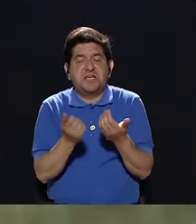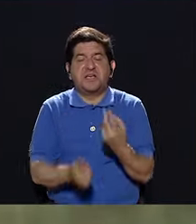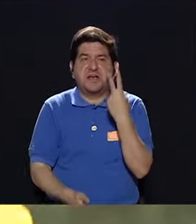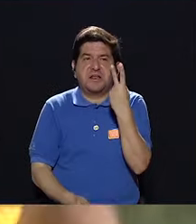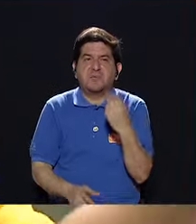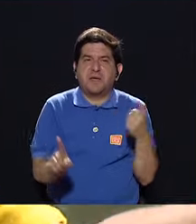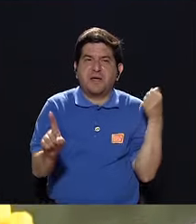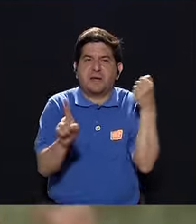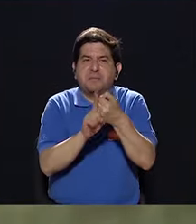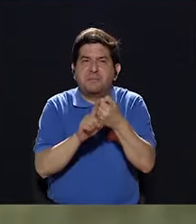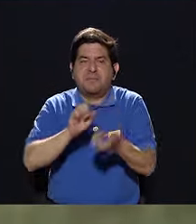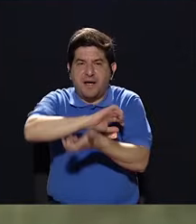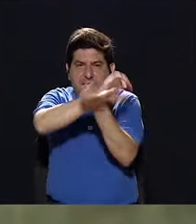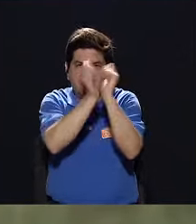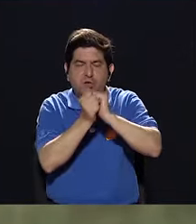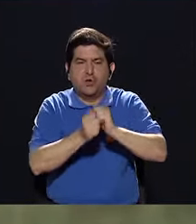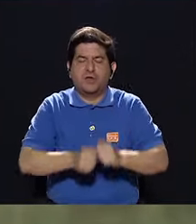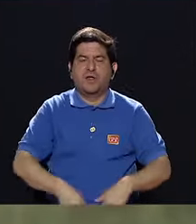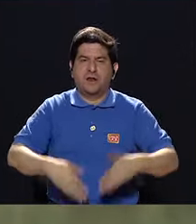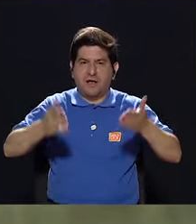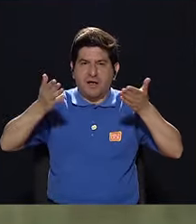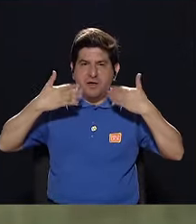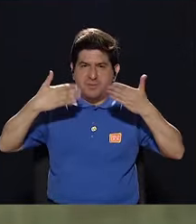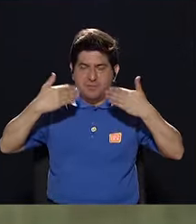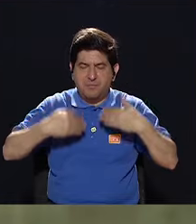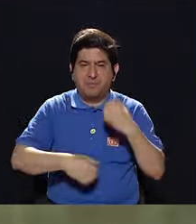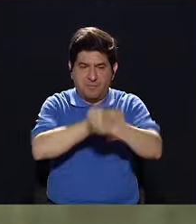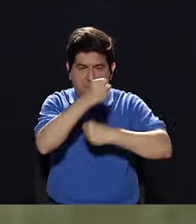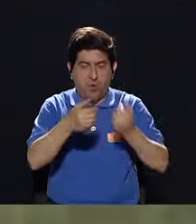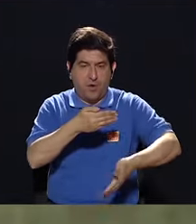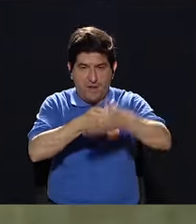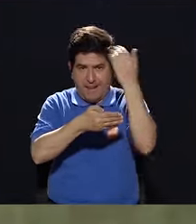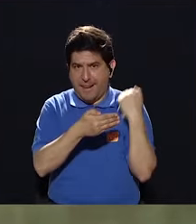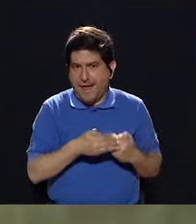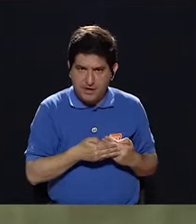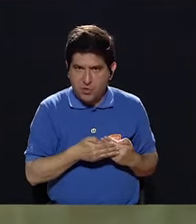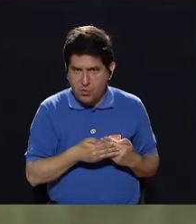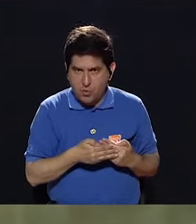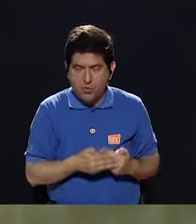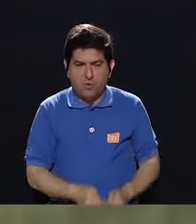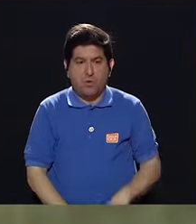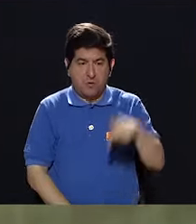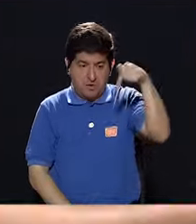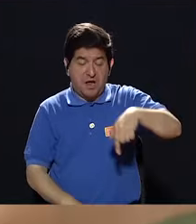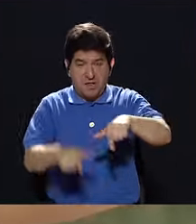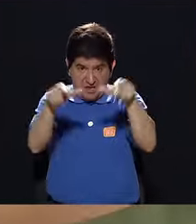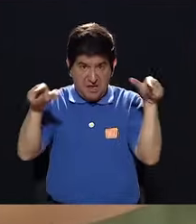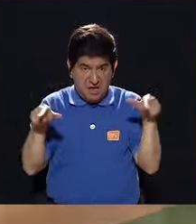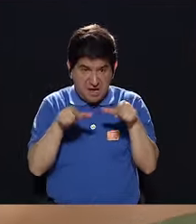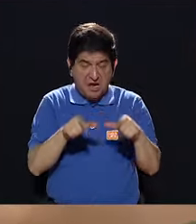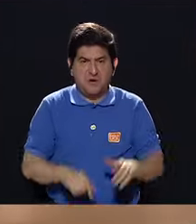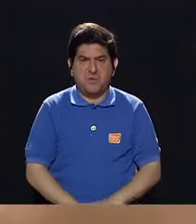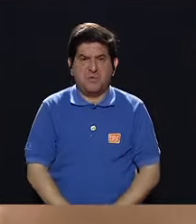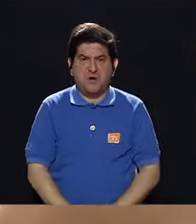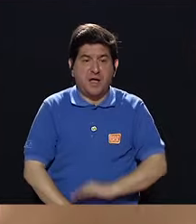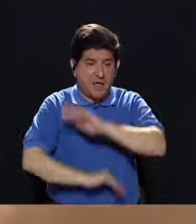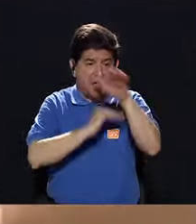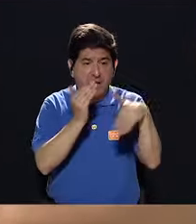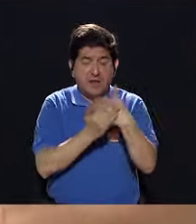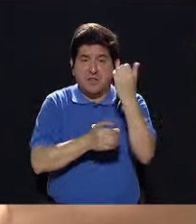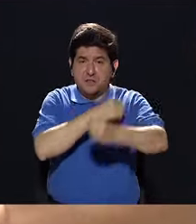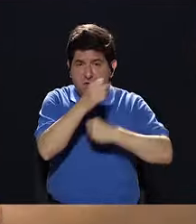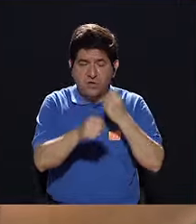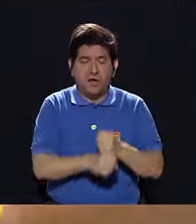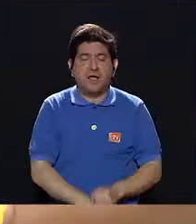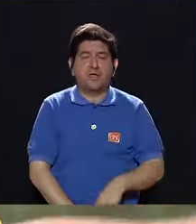quisiéramos ver dentro del impacto del cambio climático, por ejemplo, el año pasado, por aquí, por este sitio, pasaron a lo largo de